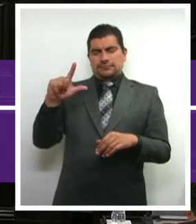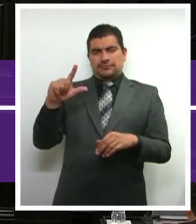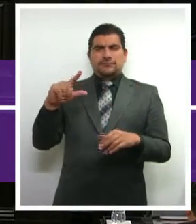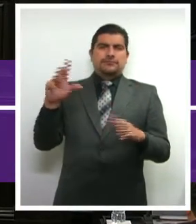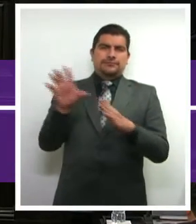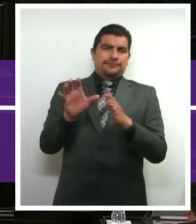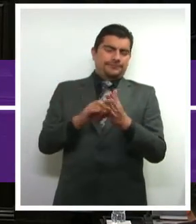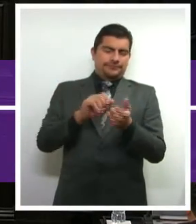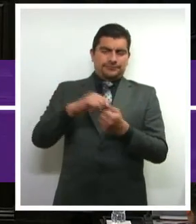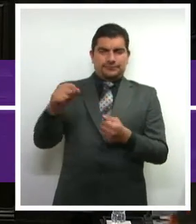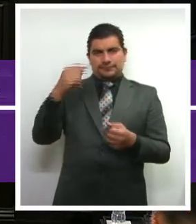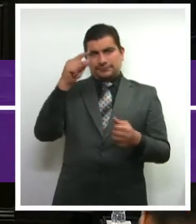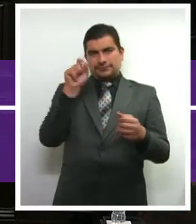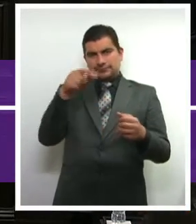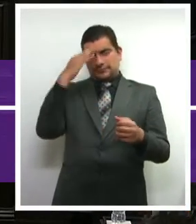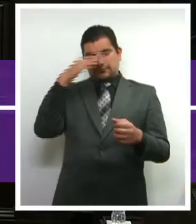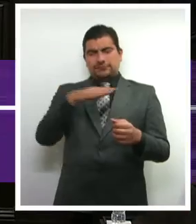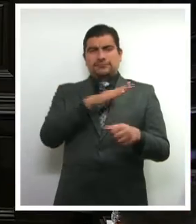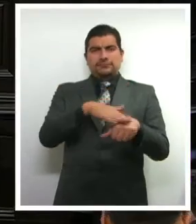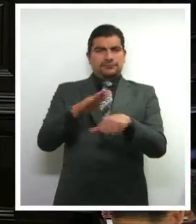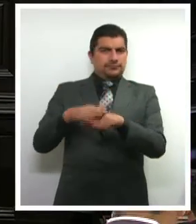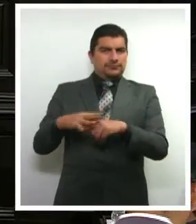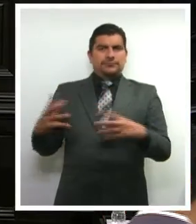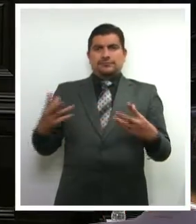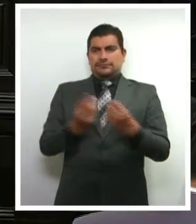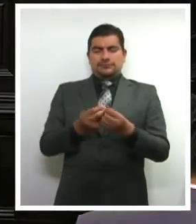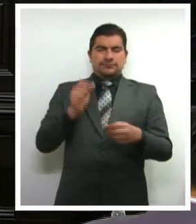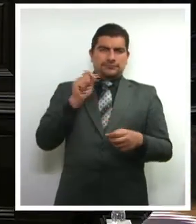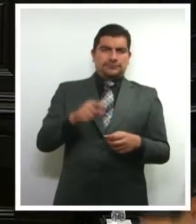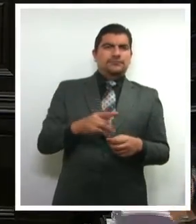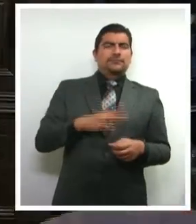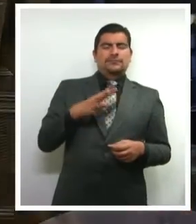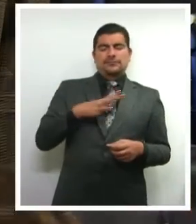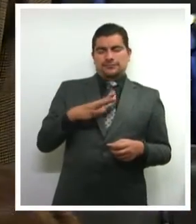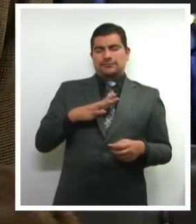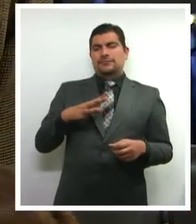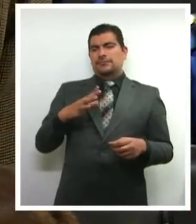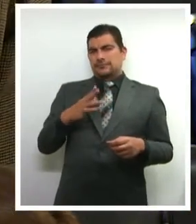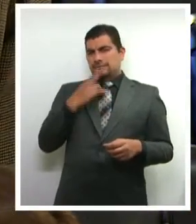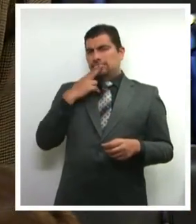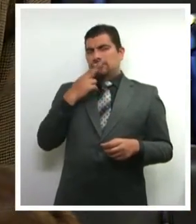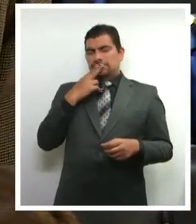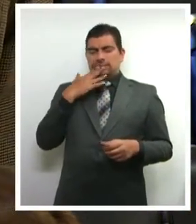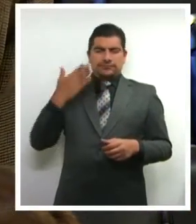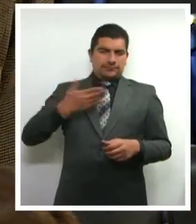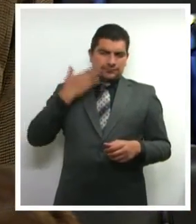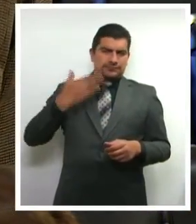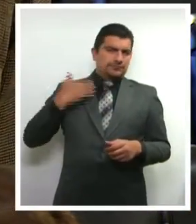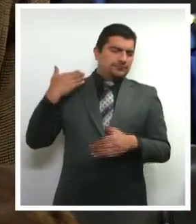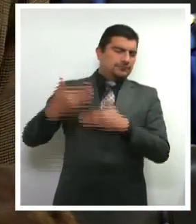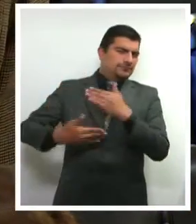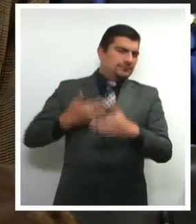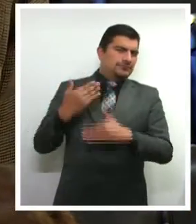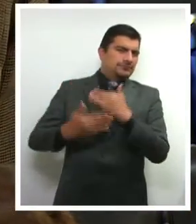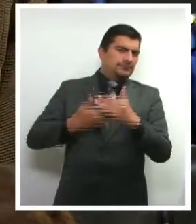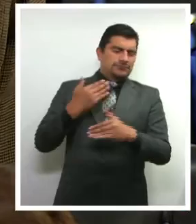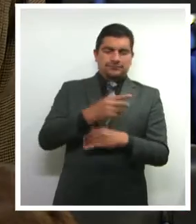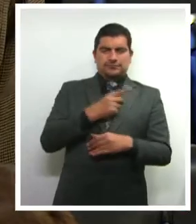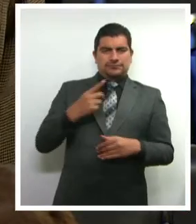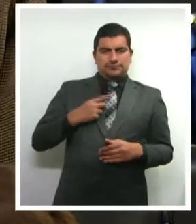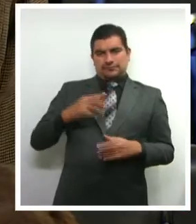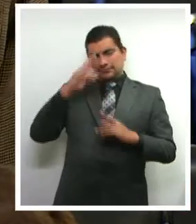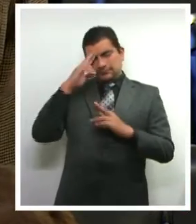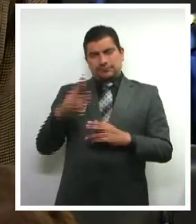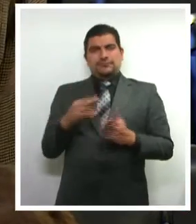a partir de su cosmovisión tienen usos, costumbres y tradiciones que debemos respetar.